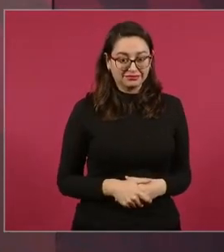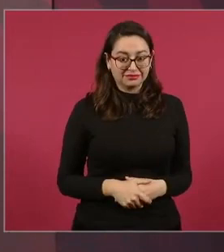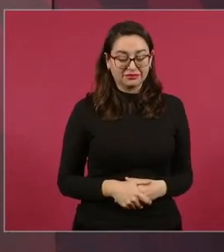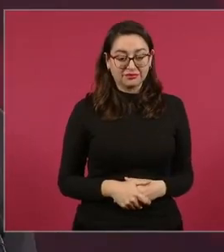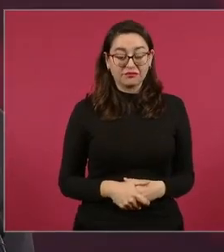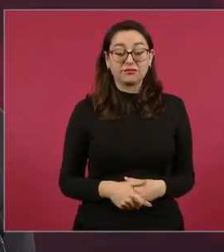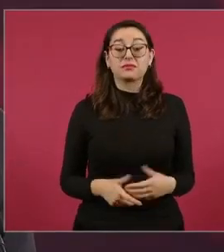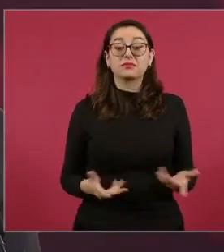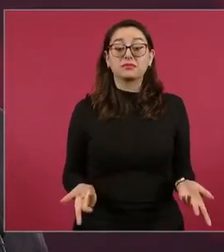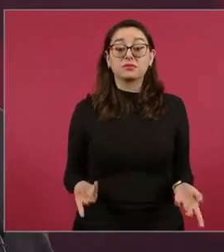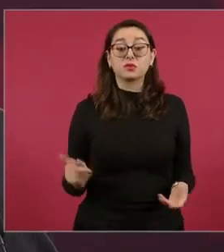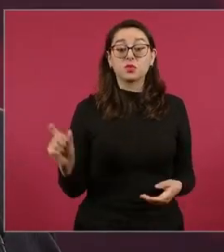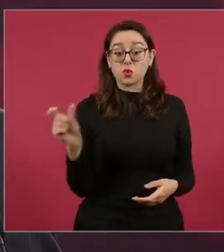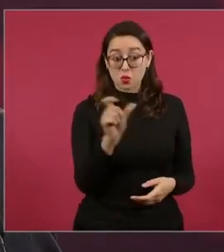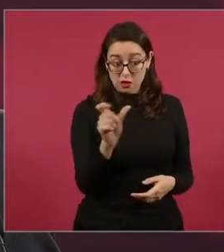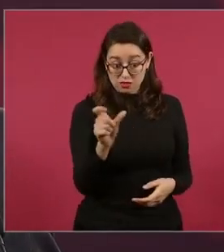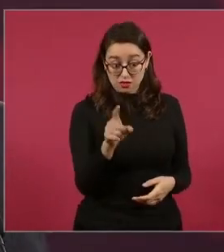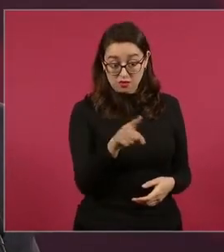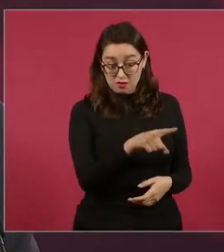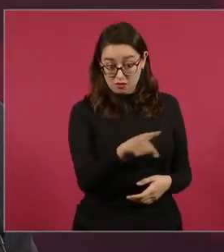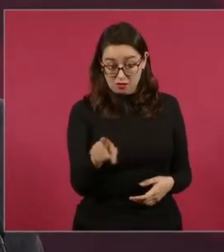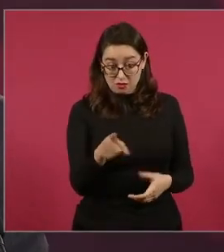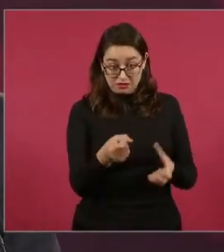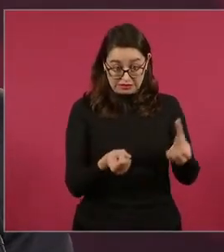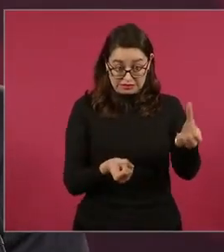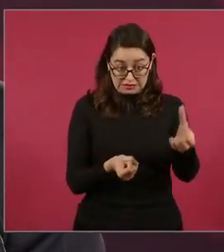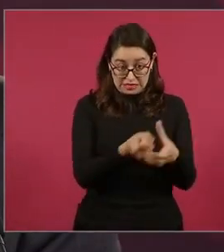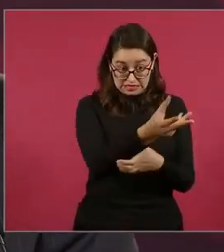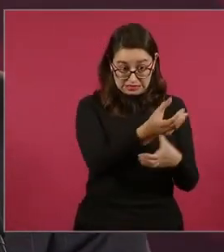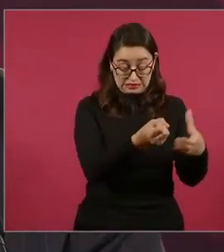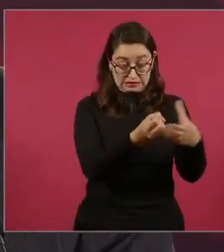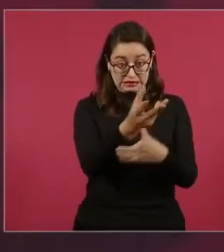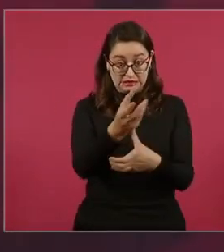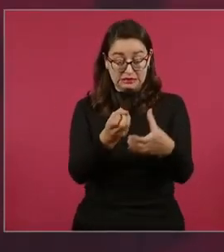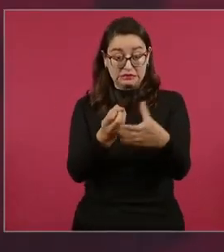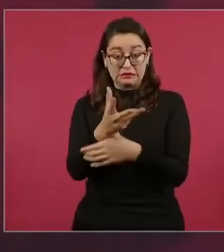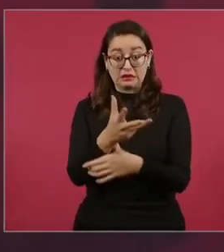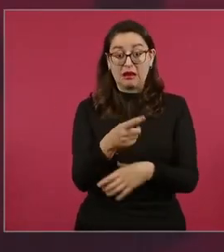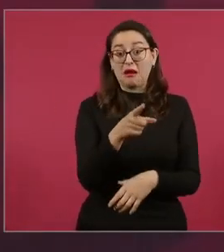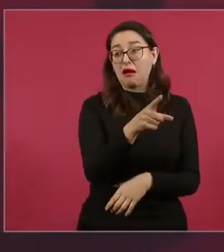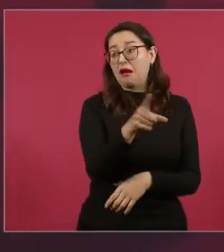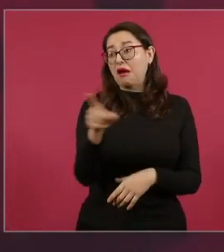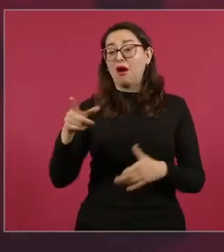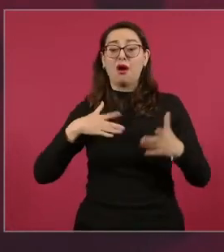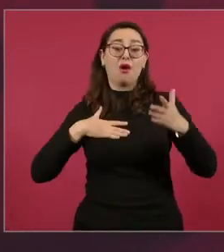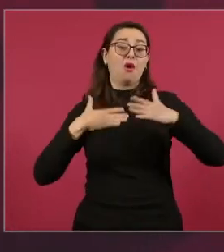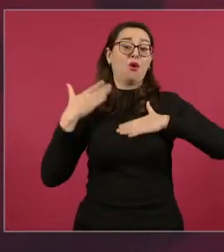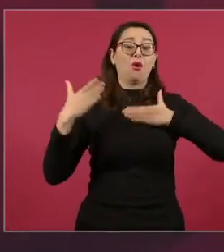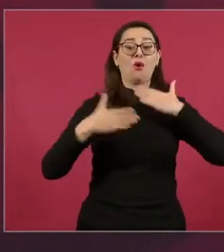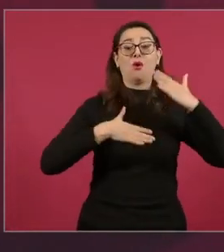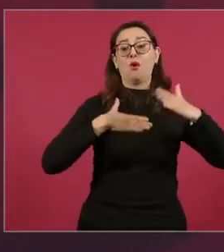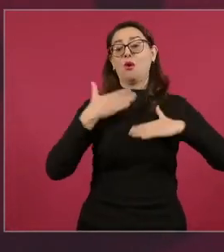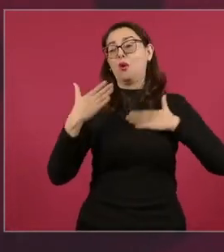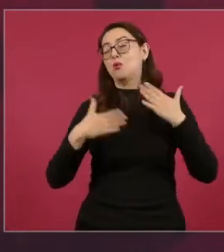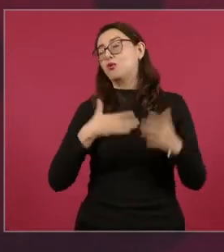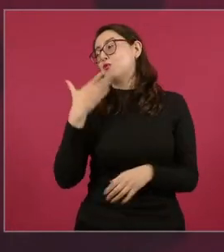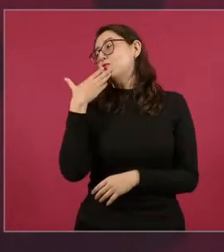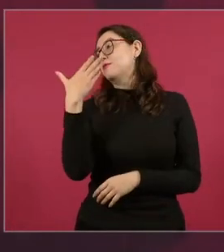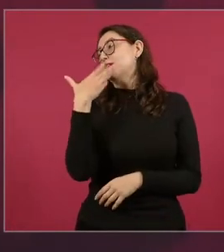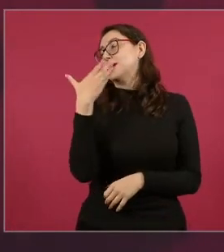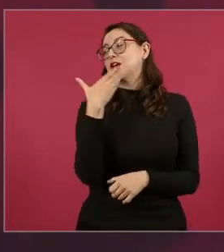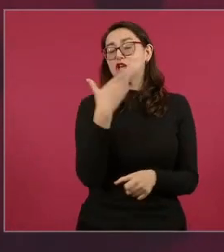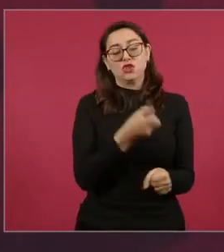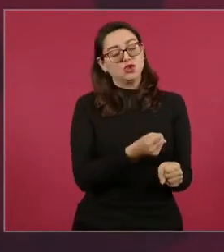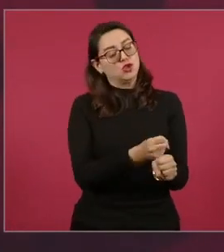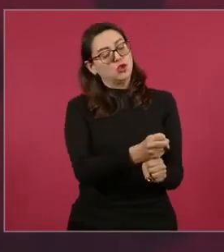se festejó de que era un acto de justicia en contra de la tortura.